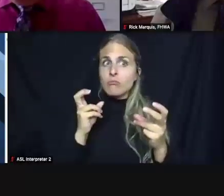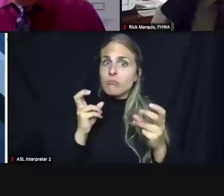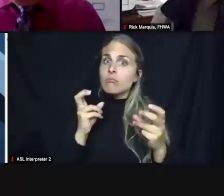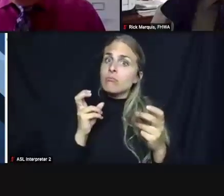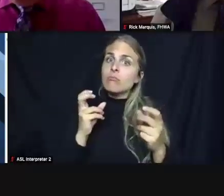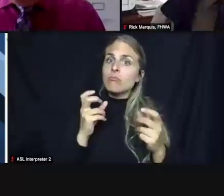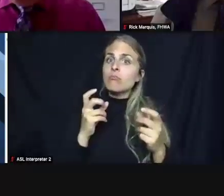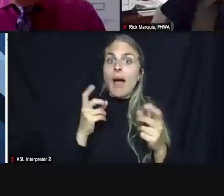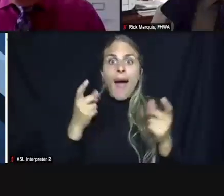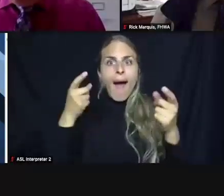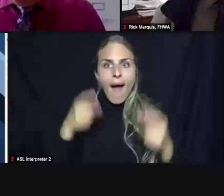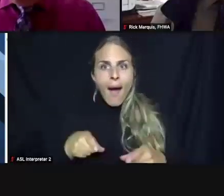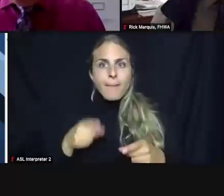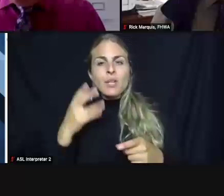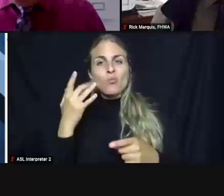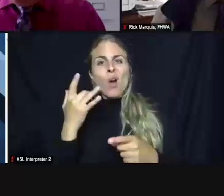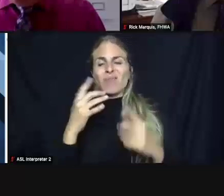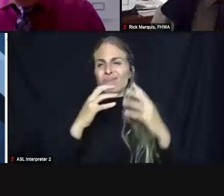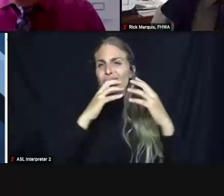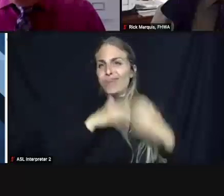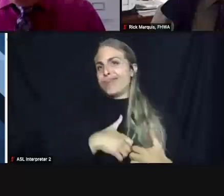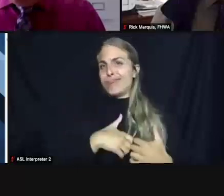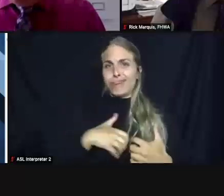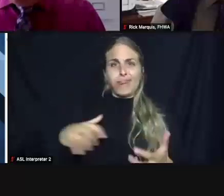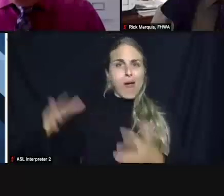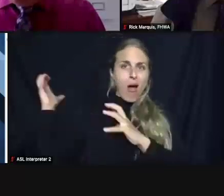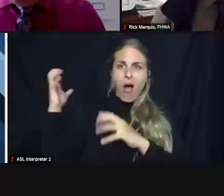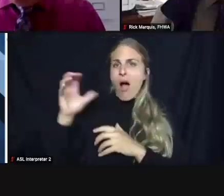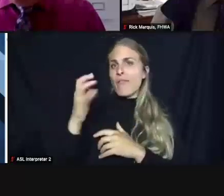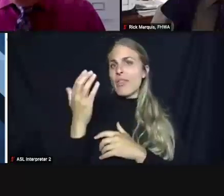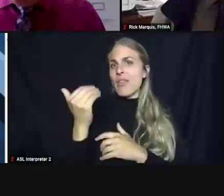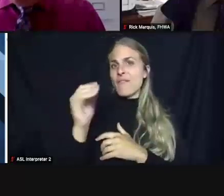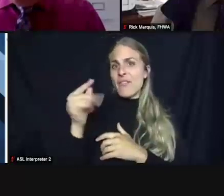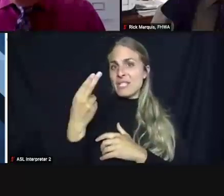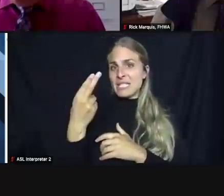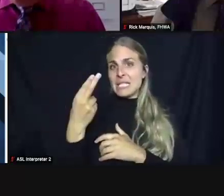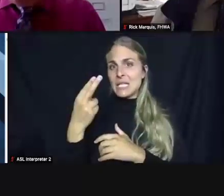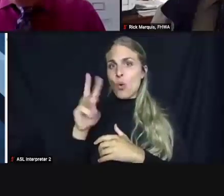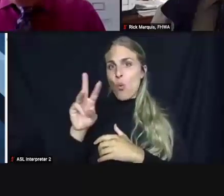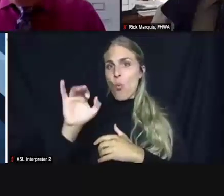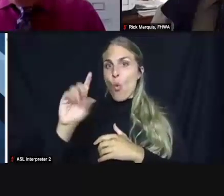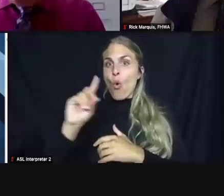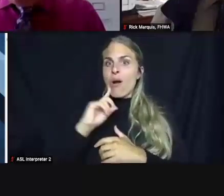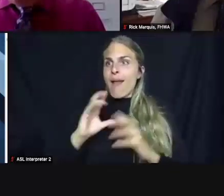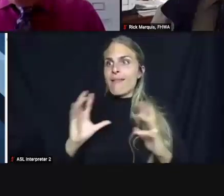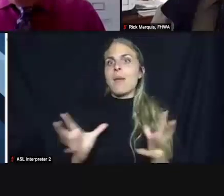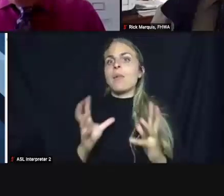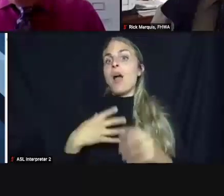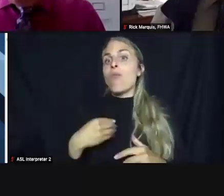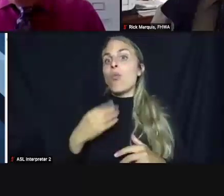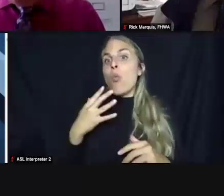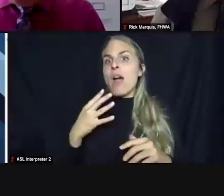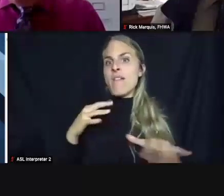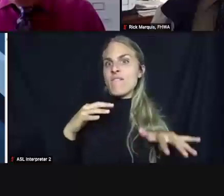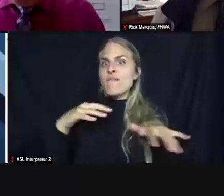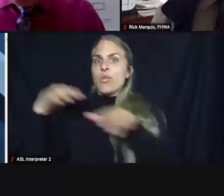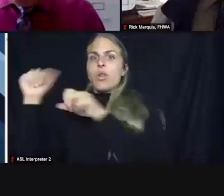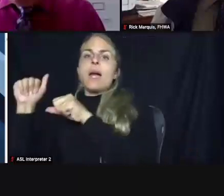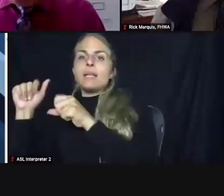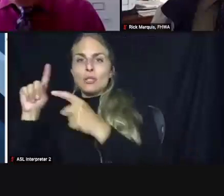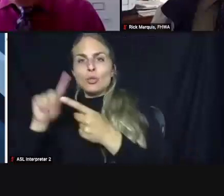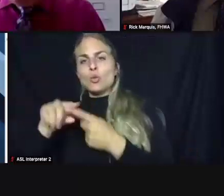la calidad, el asunto de calidad de vida resultó de la destrucción del